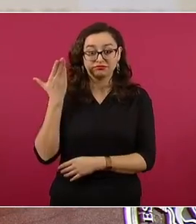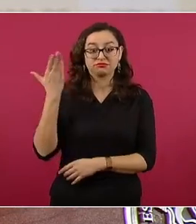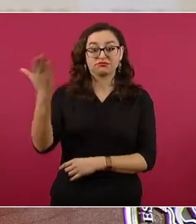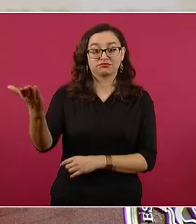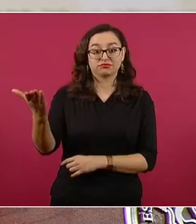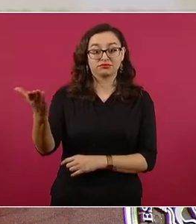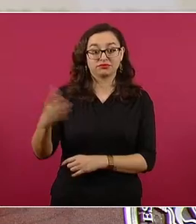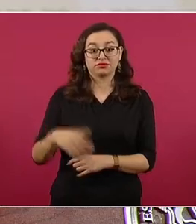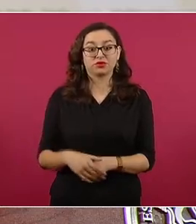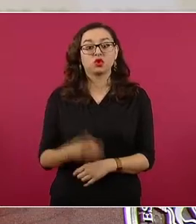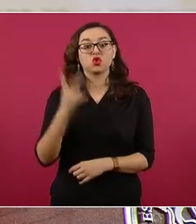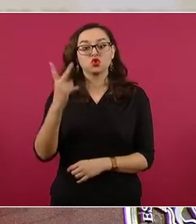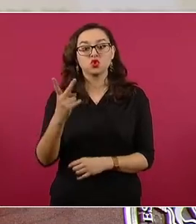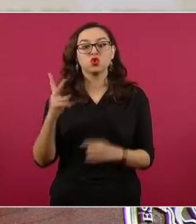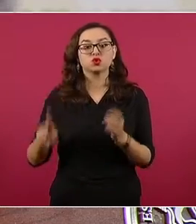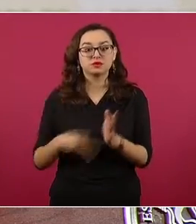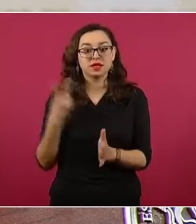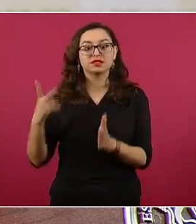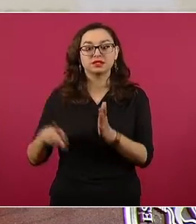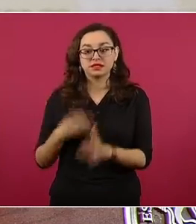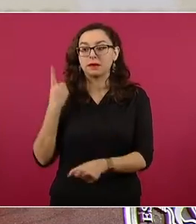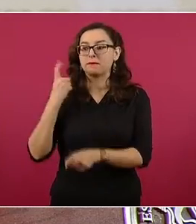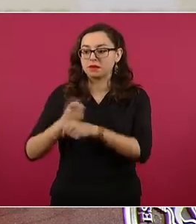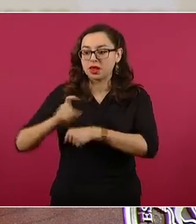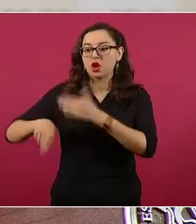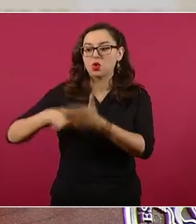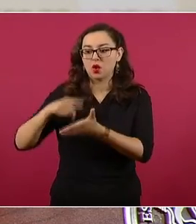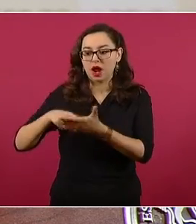dos ocasiones había sacado el primer lugar.